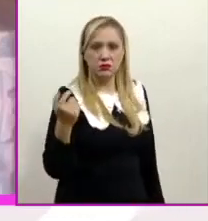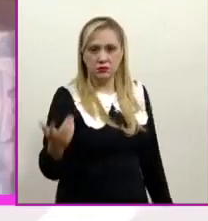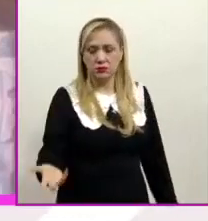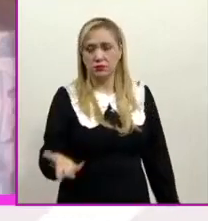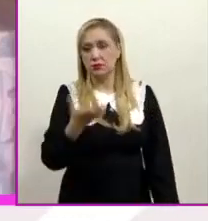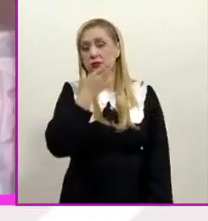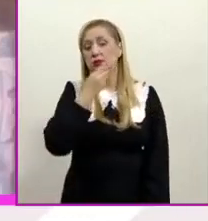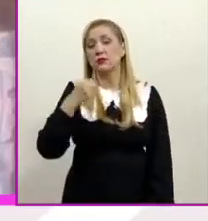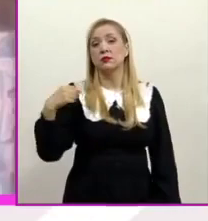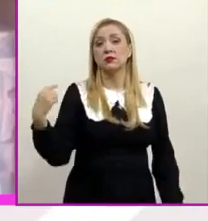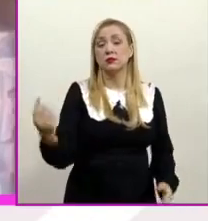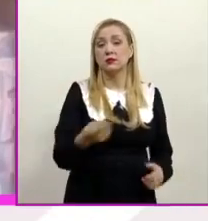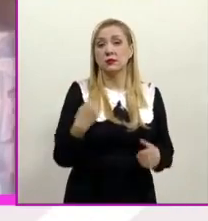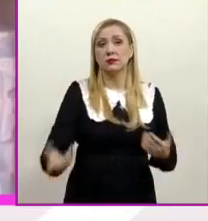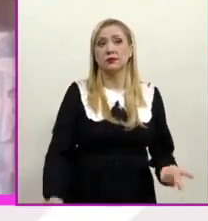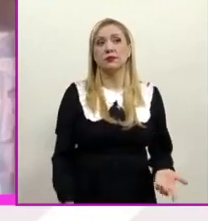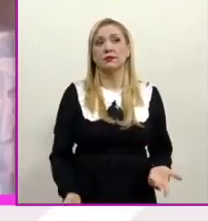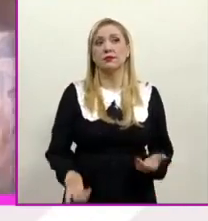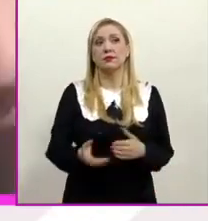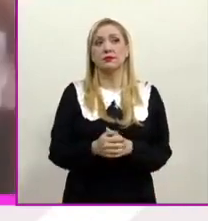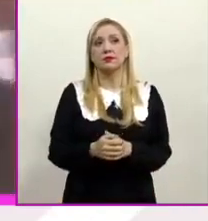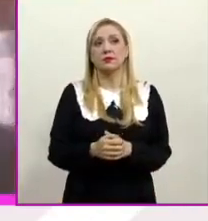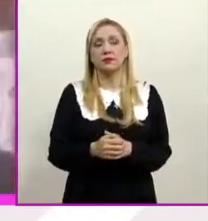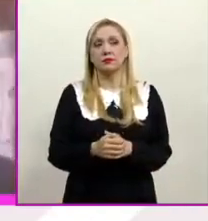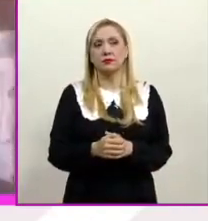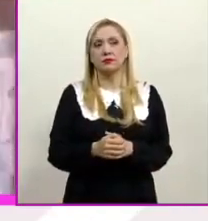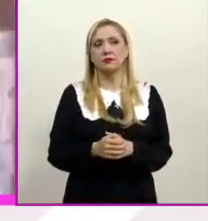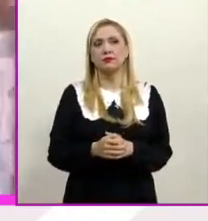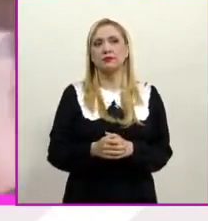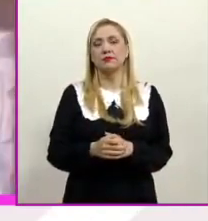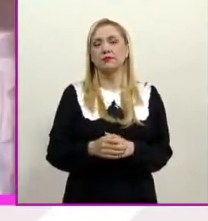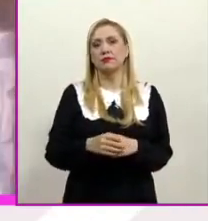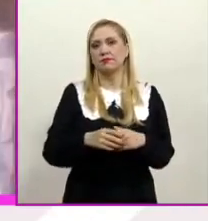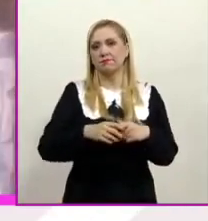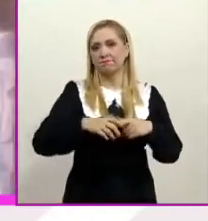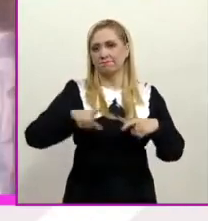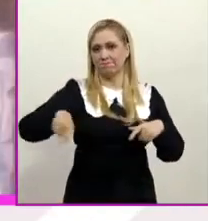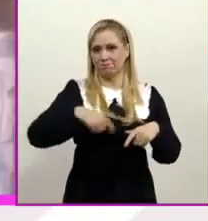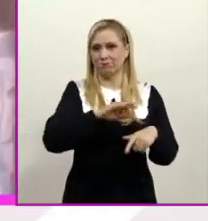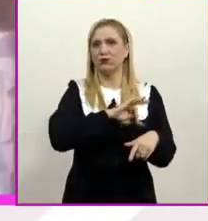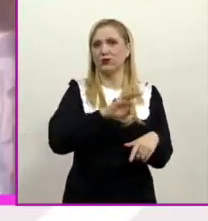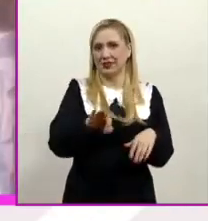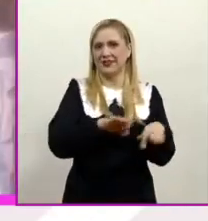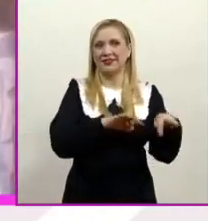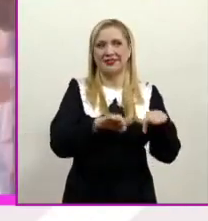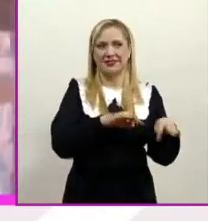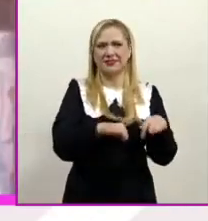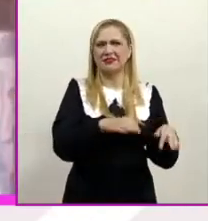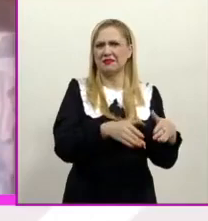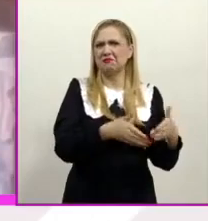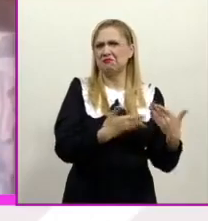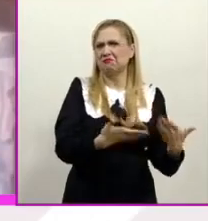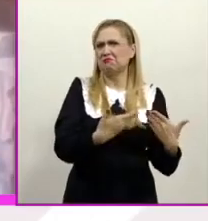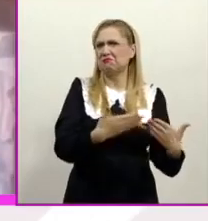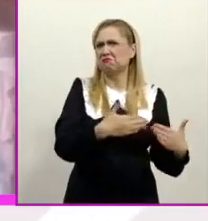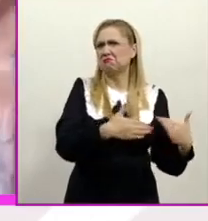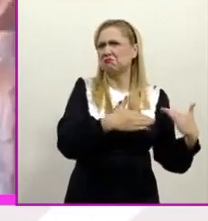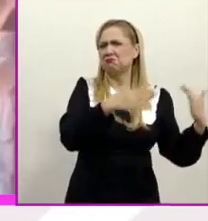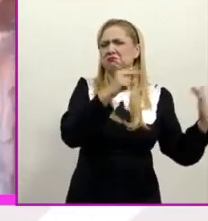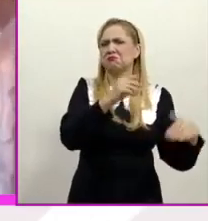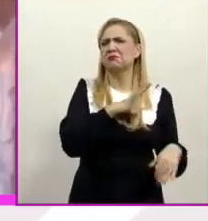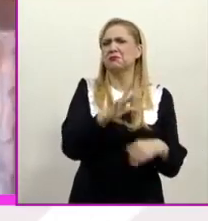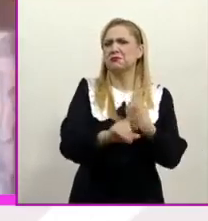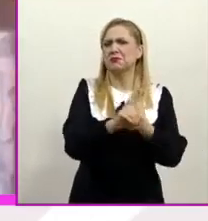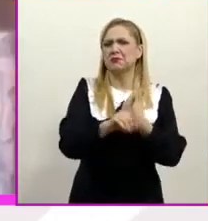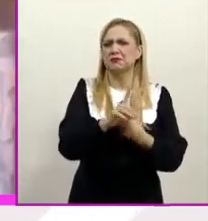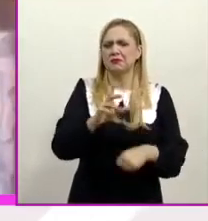Los hombres, entonces, va creciendo nuestra posibilidad laboral y no estamos atravesados por la